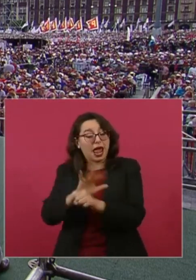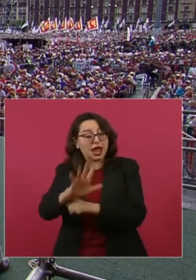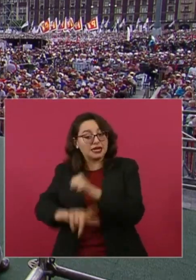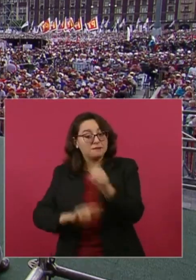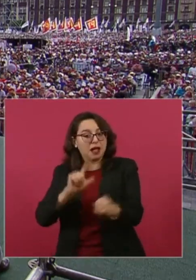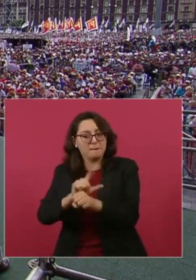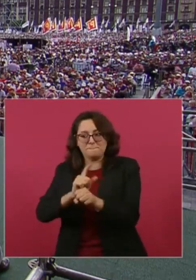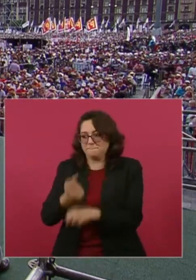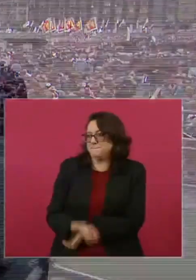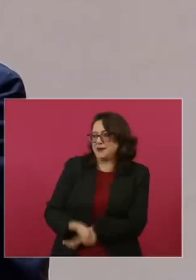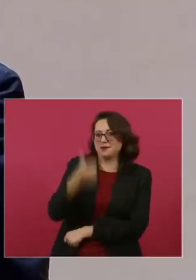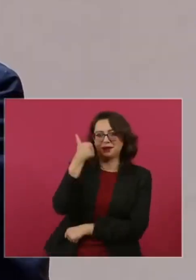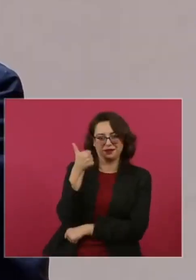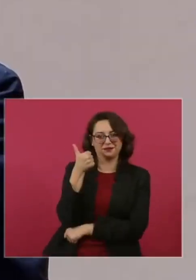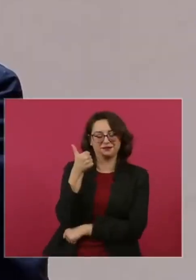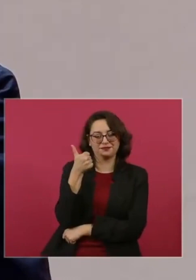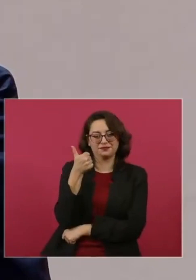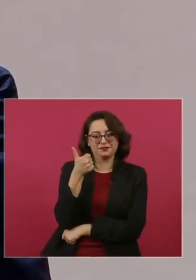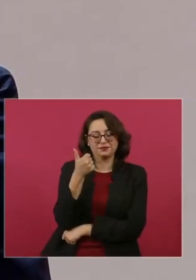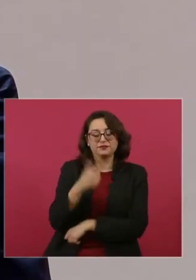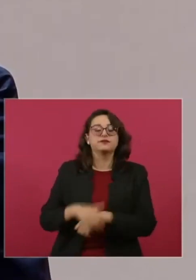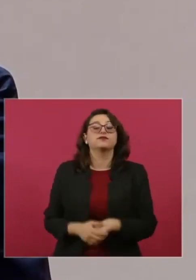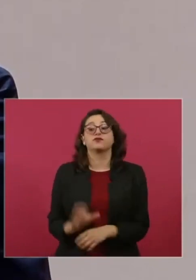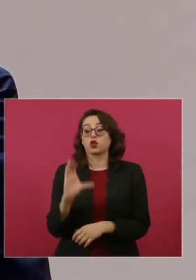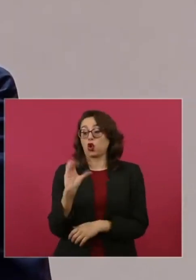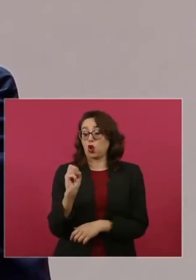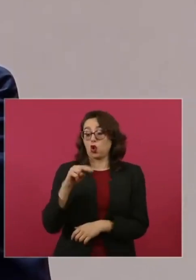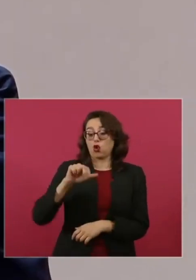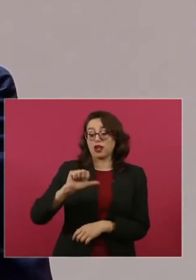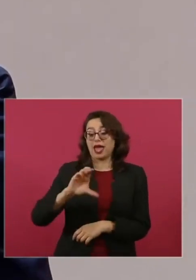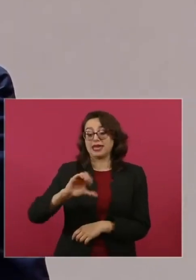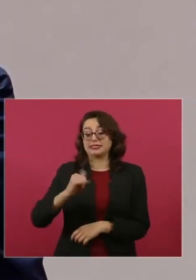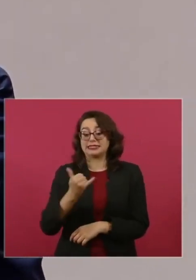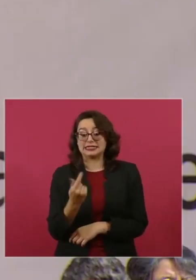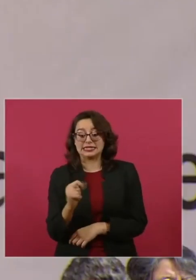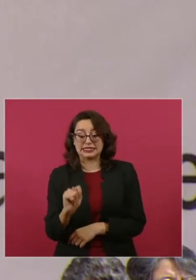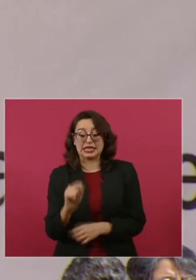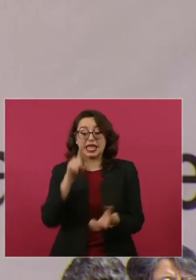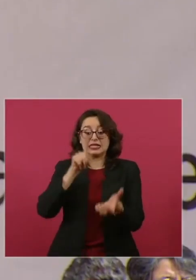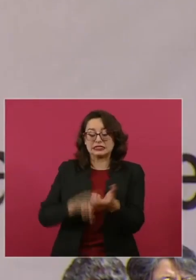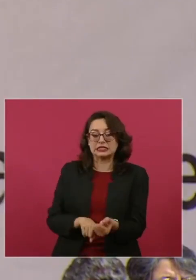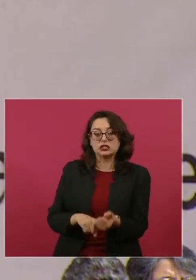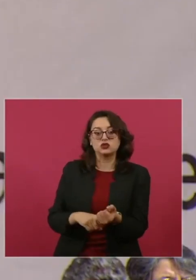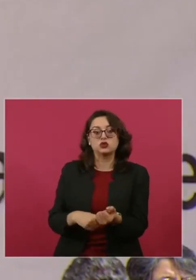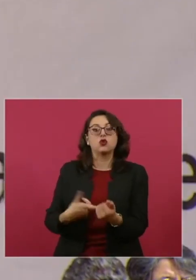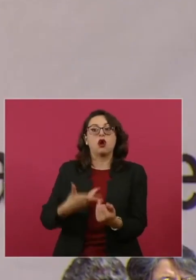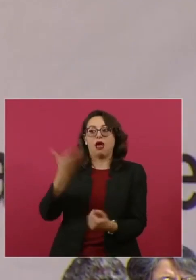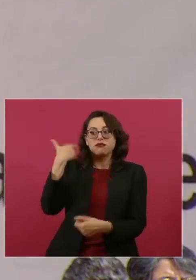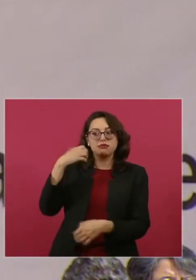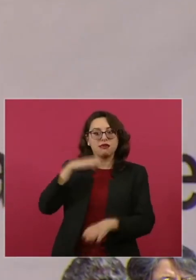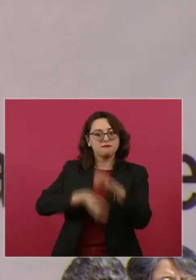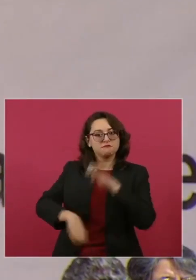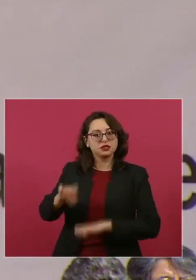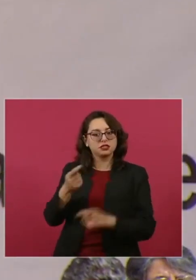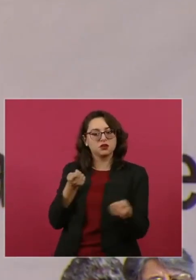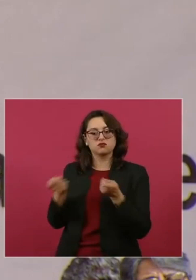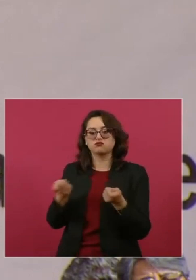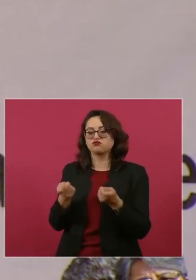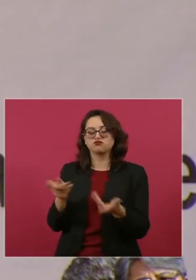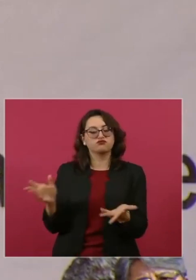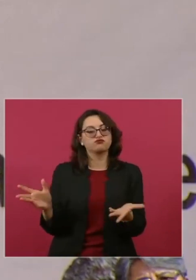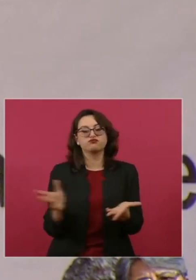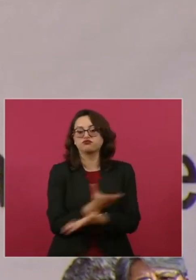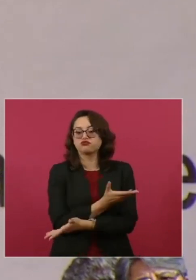the priorities por las grandes empresas of our healthcare. Ahora, de manera prioritaria, se promueve